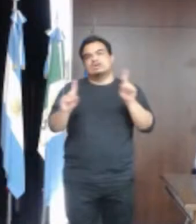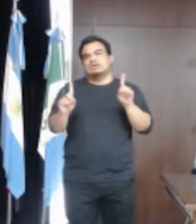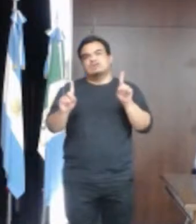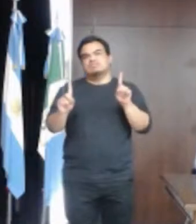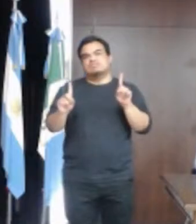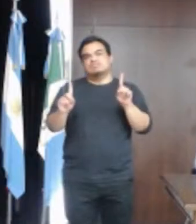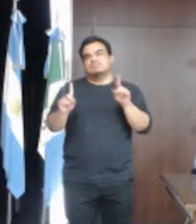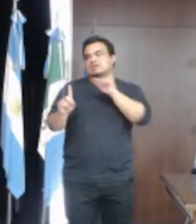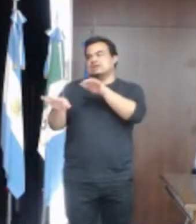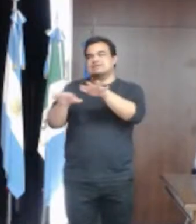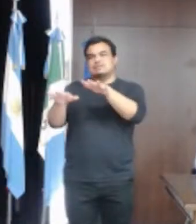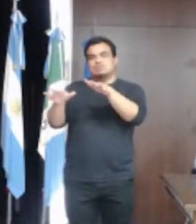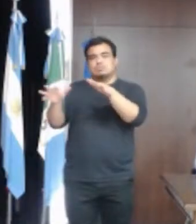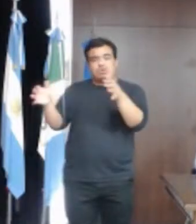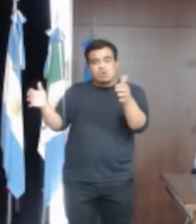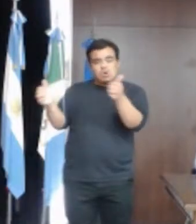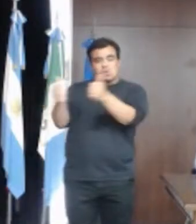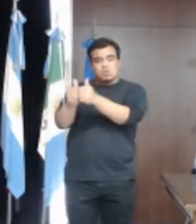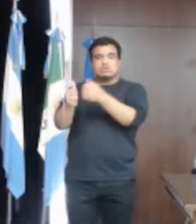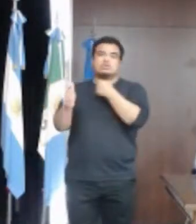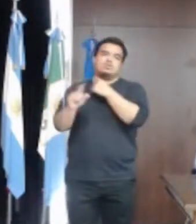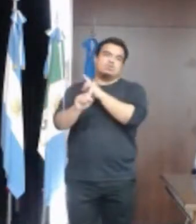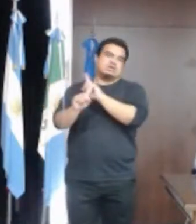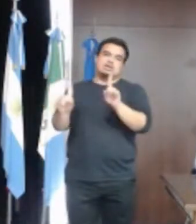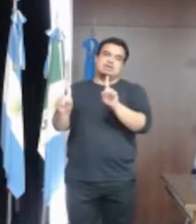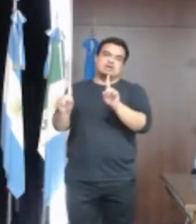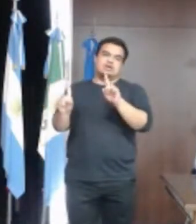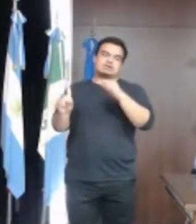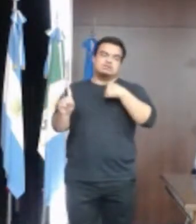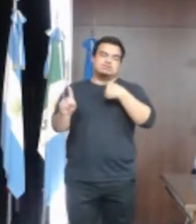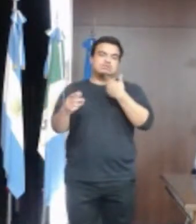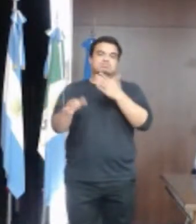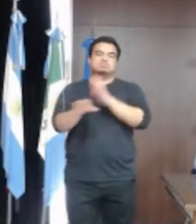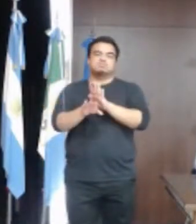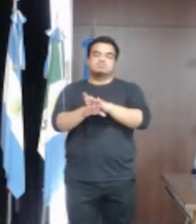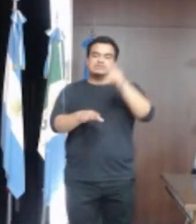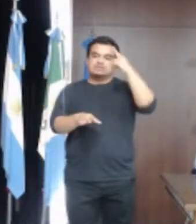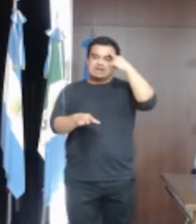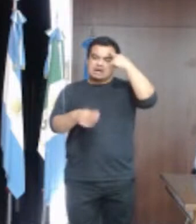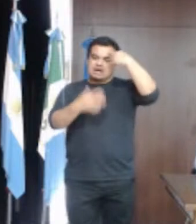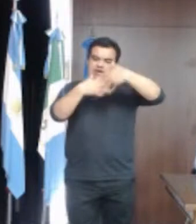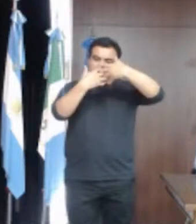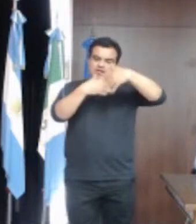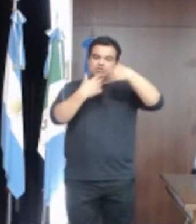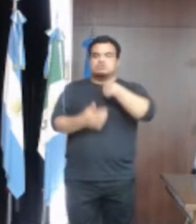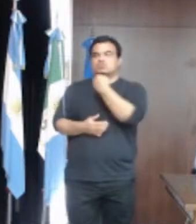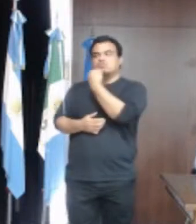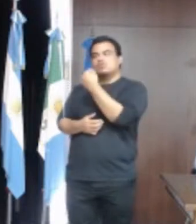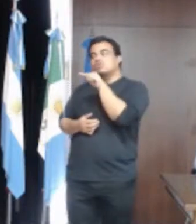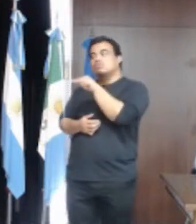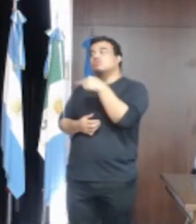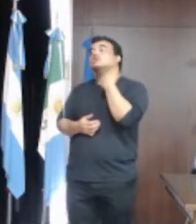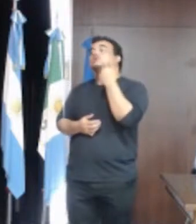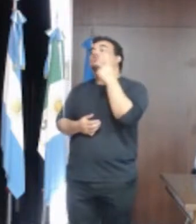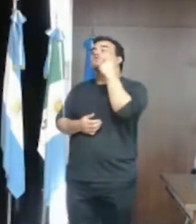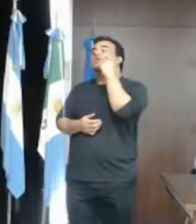juntos en ese momento. Entonces, yo pongo las cosas sobre la mesa. ¿Usted quiere que llamemos a su hijo? No. Ok, me